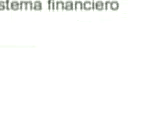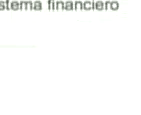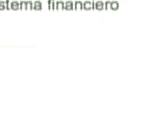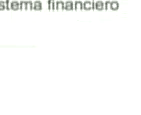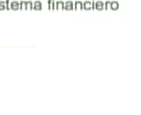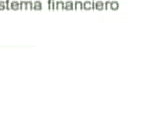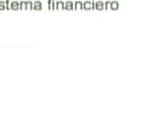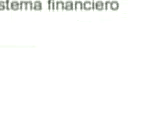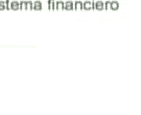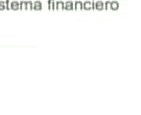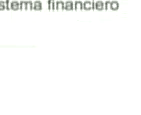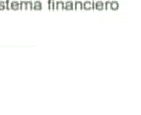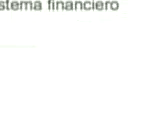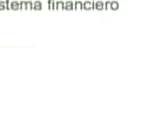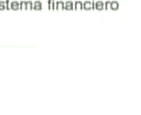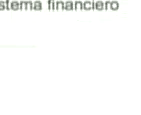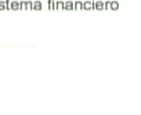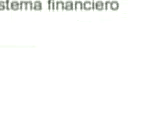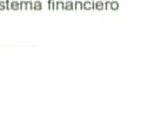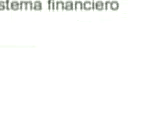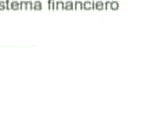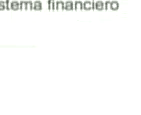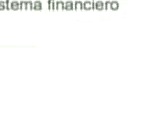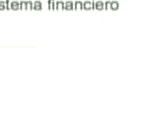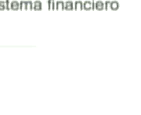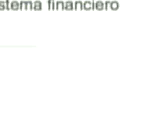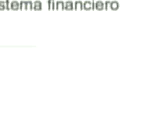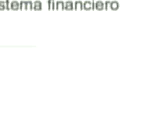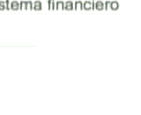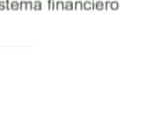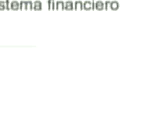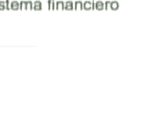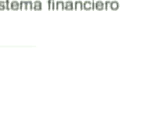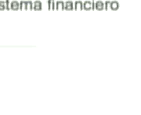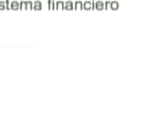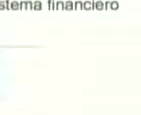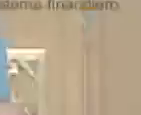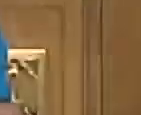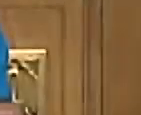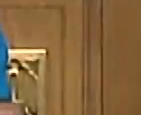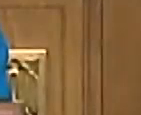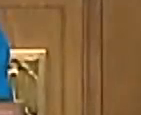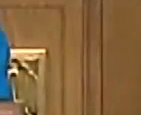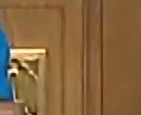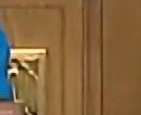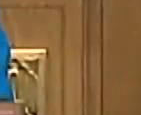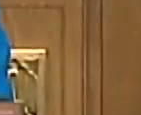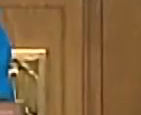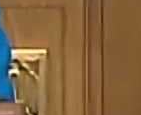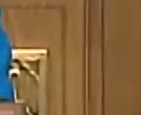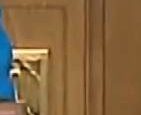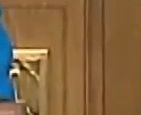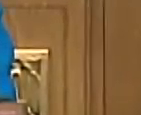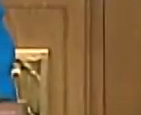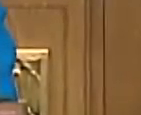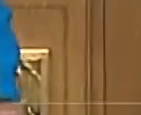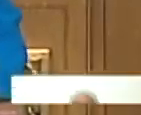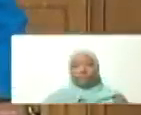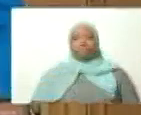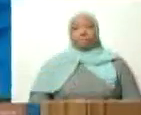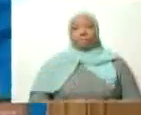con esta política criminal y fracasada. No solamente es una política criminal, es una política